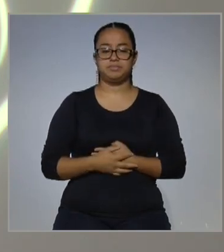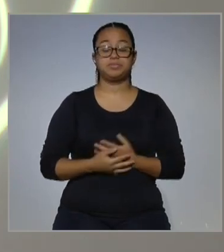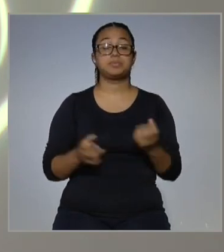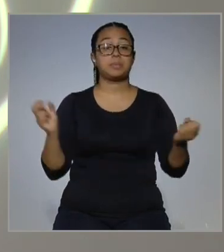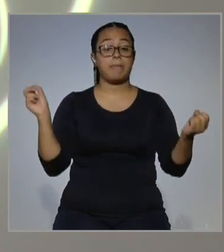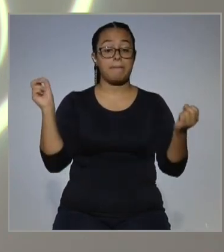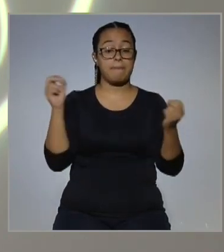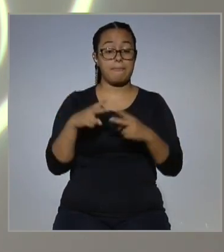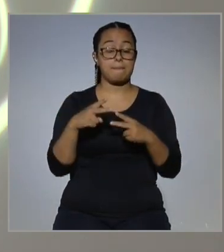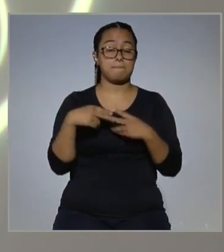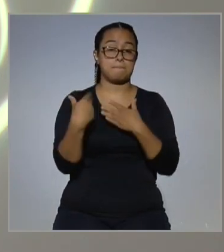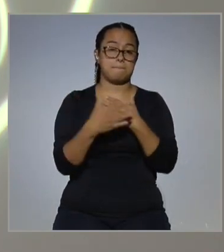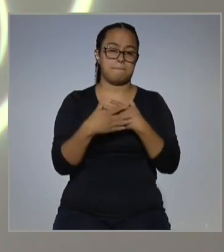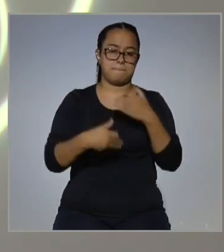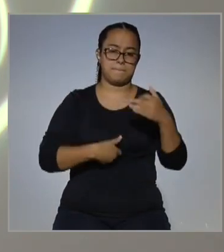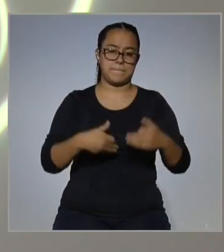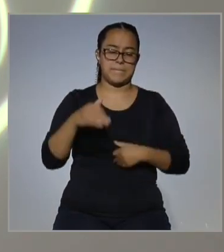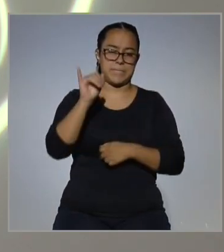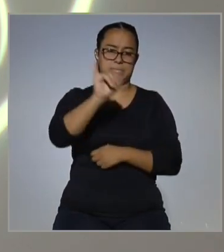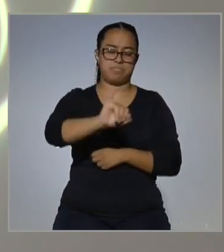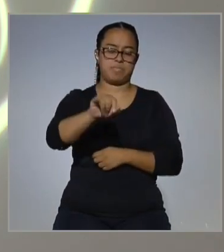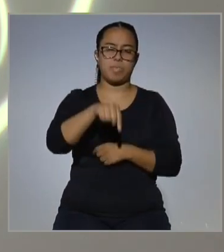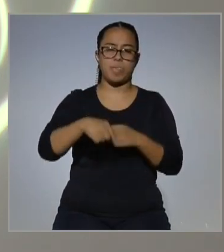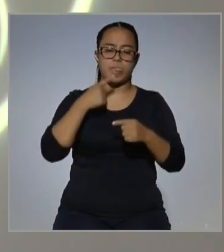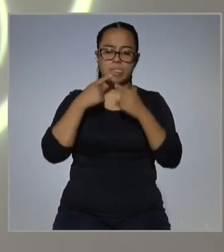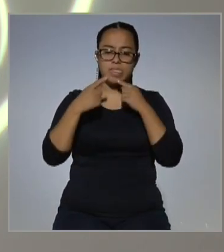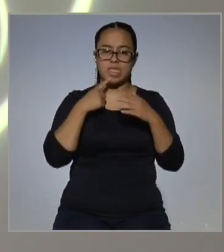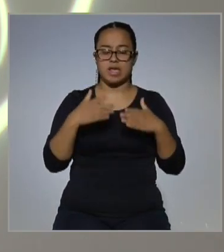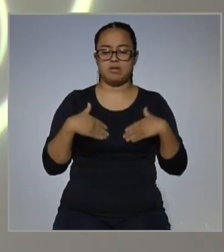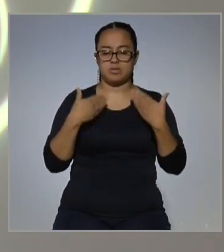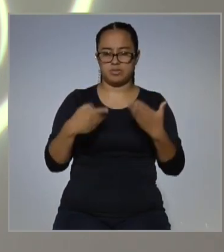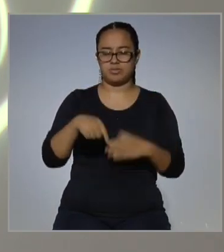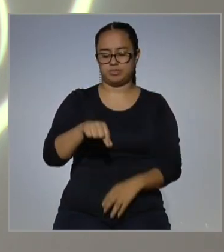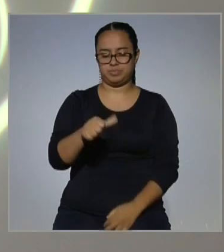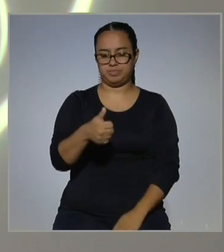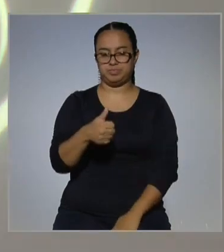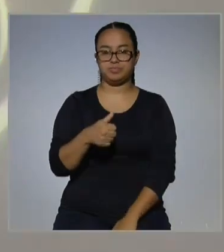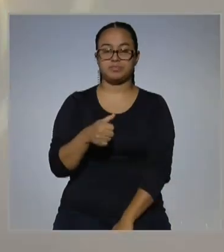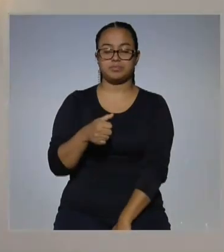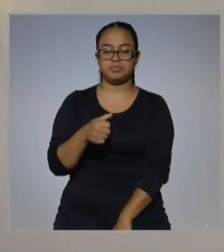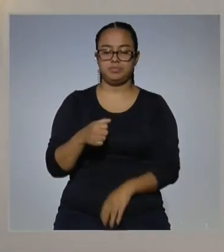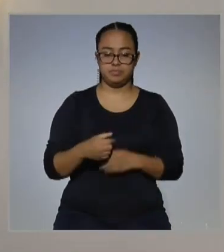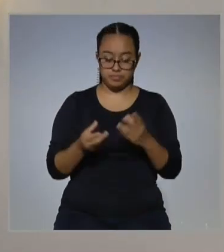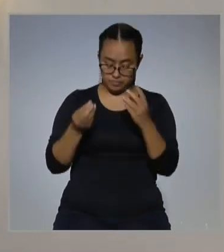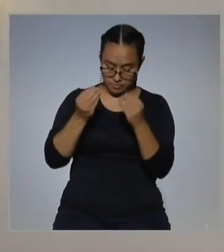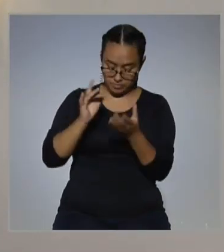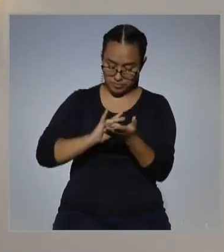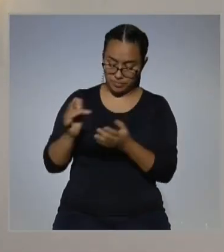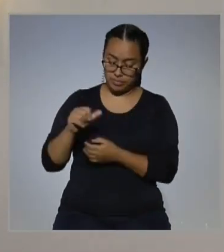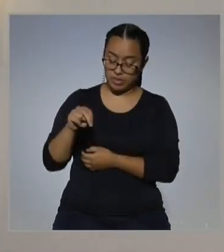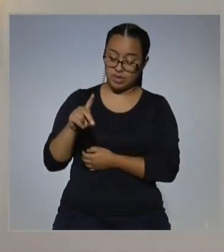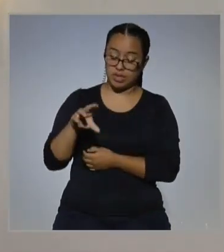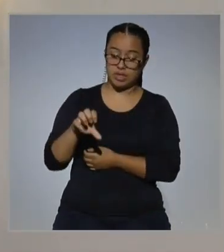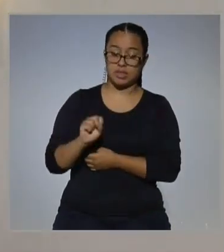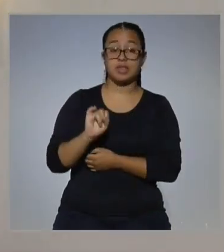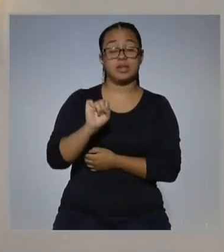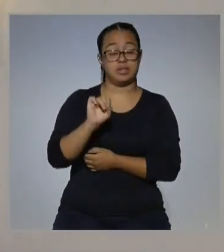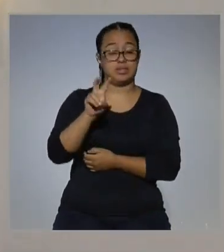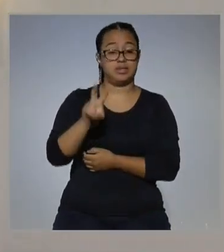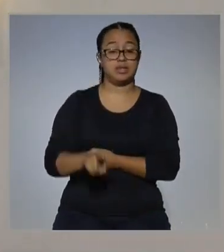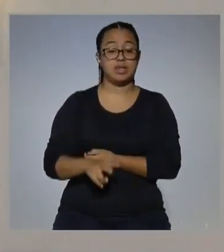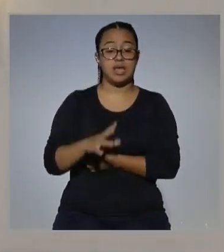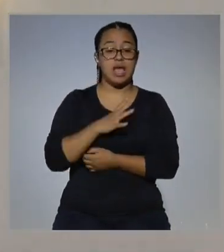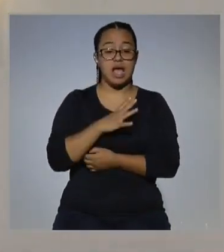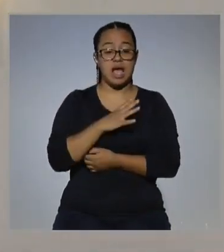nos vemos con más teatro mexicano el próximo jueves en Diálogos en Confianza por el 11. Muchas gracias, Andrés. Así será.